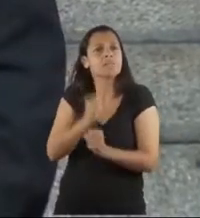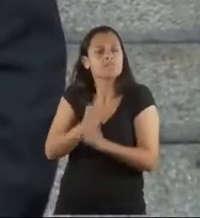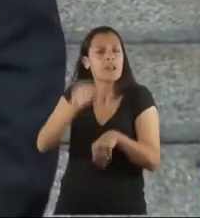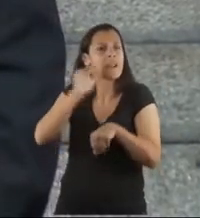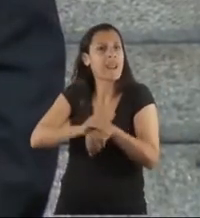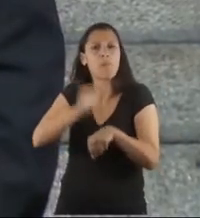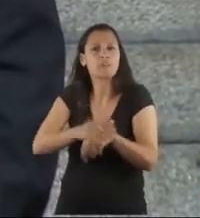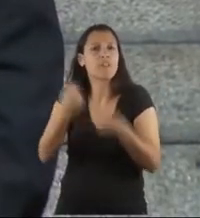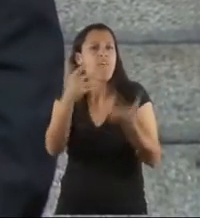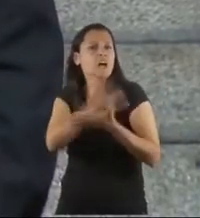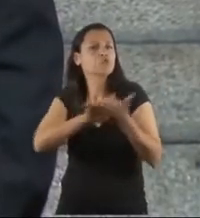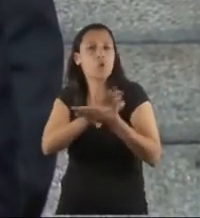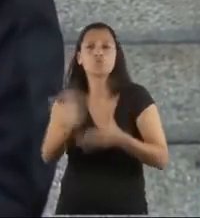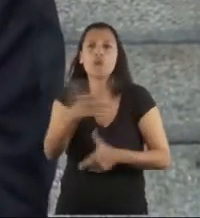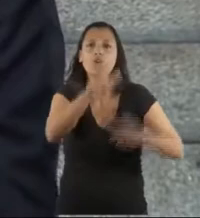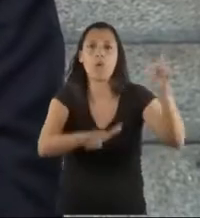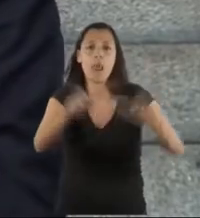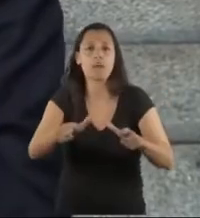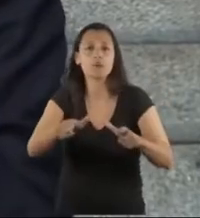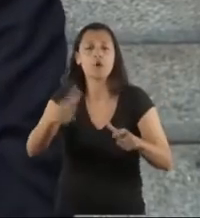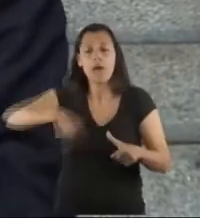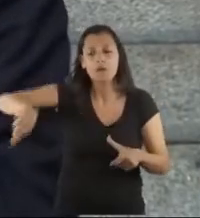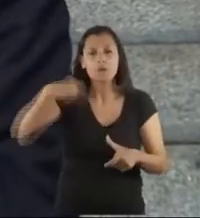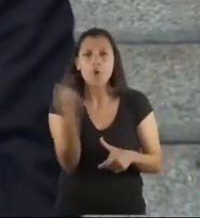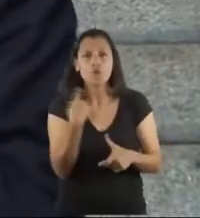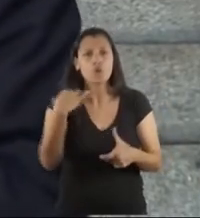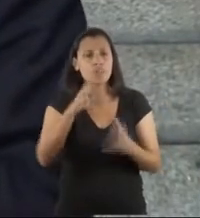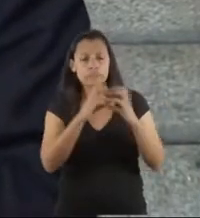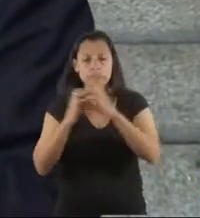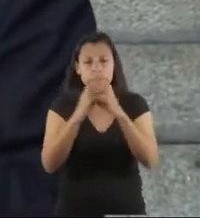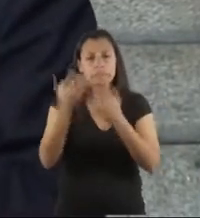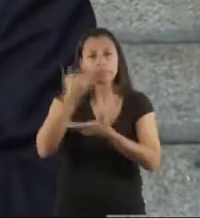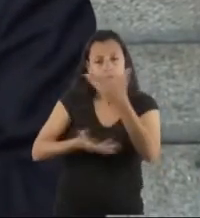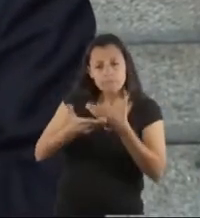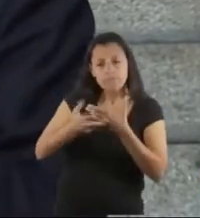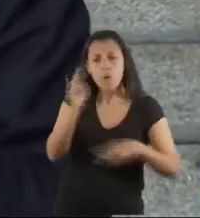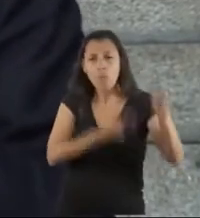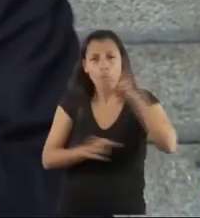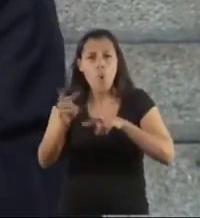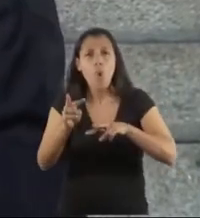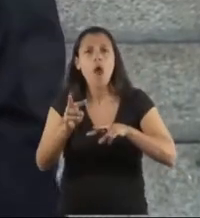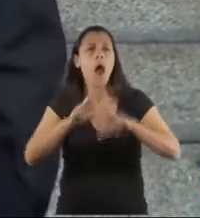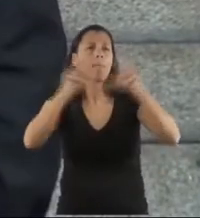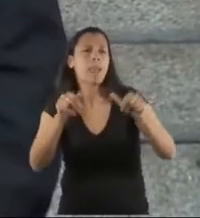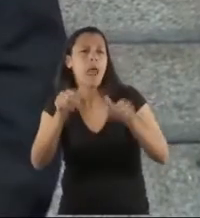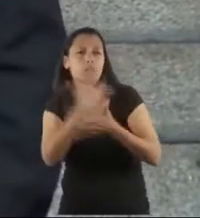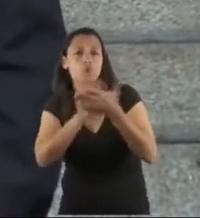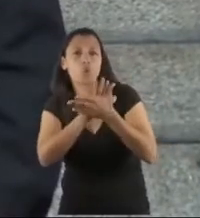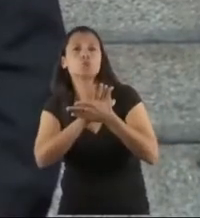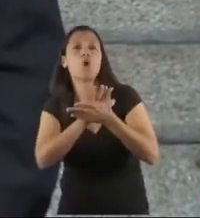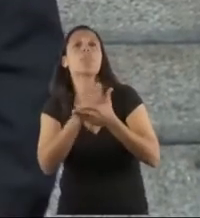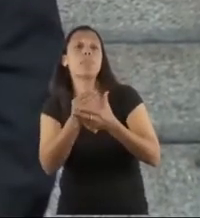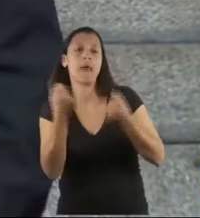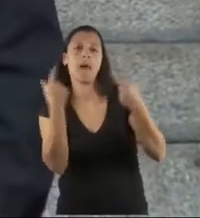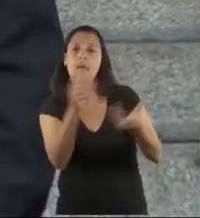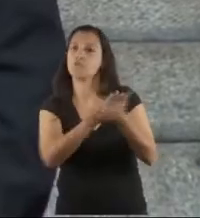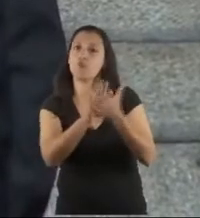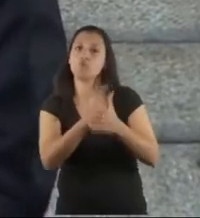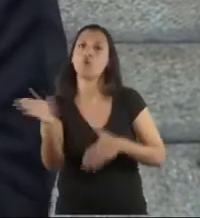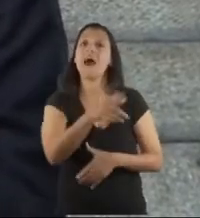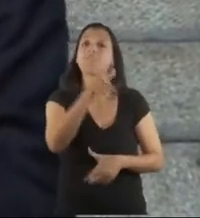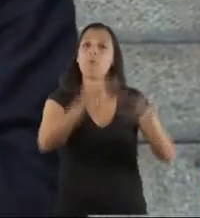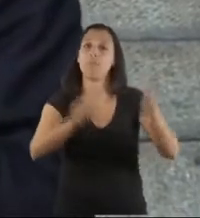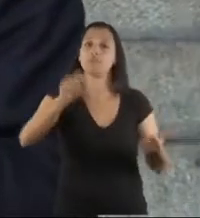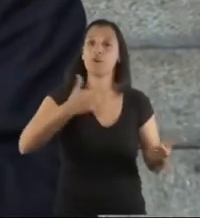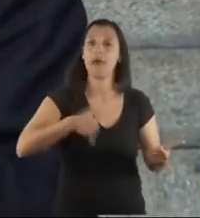respuestas a la gente debatir discutir soluciones para resolver problemas de los argentinos no